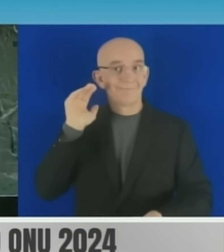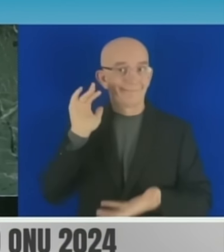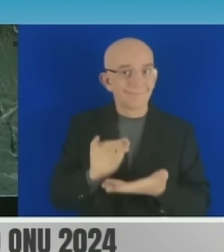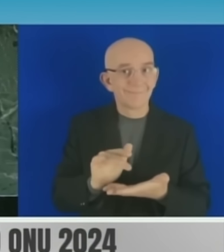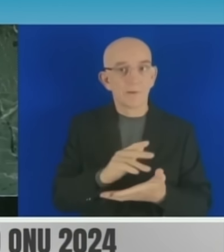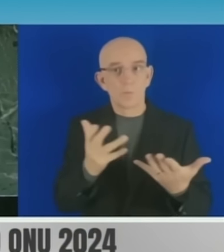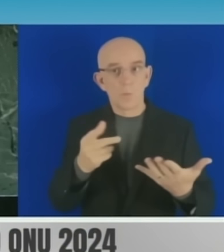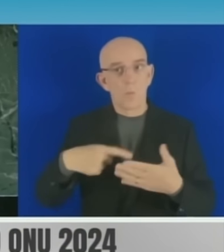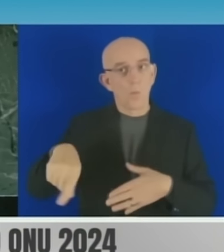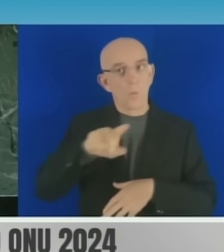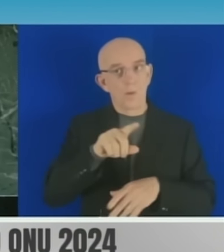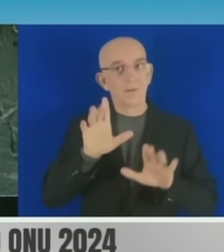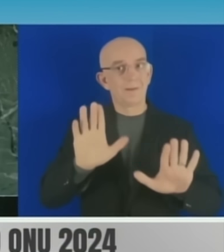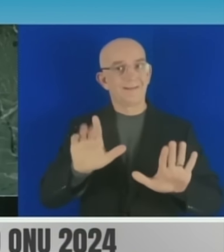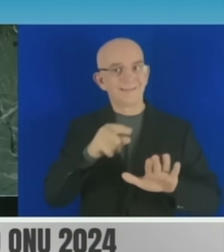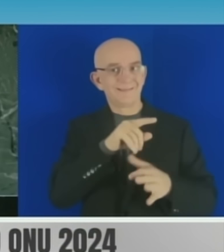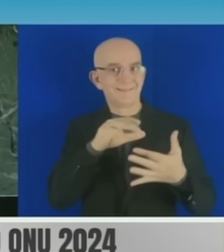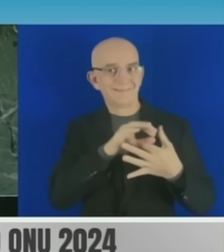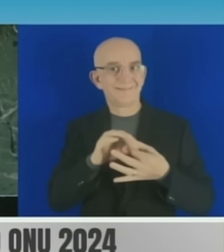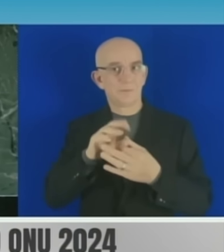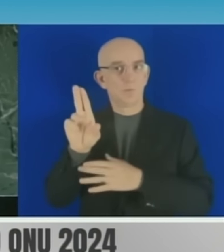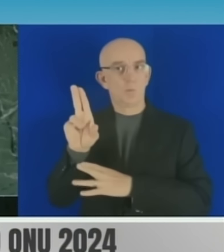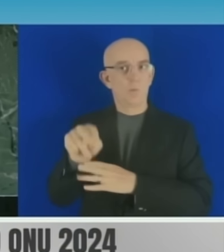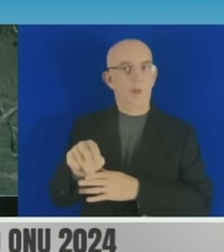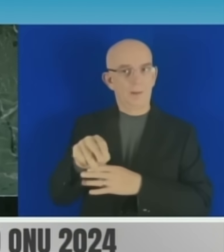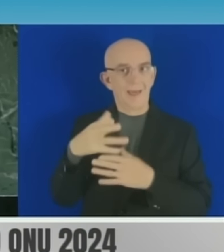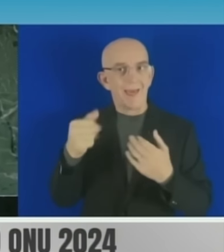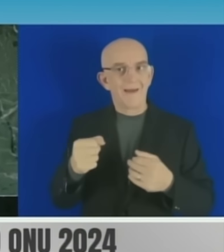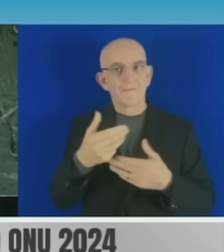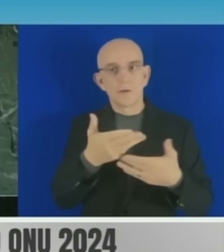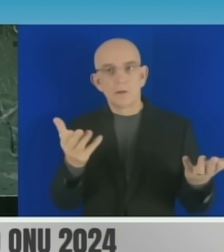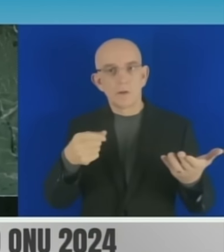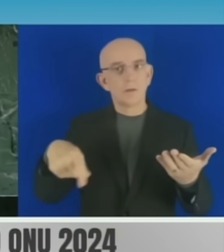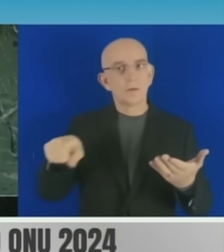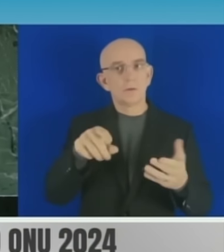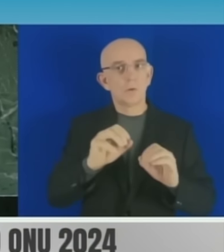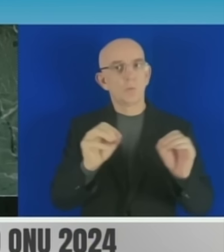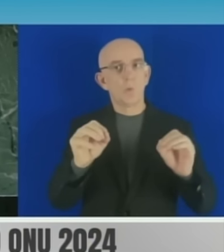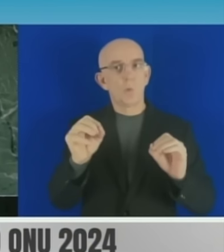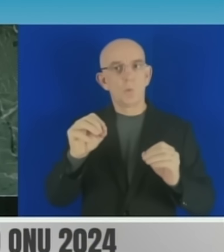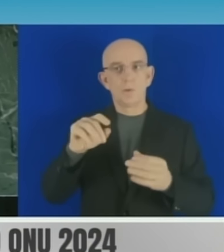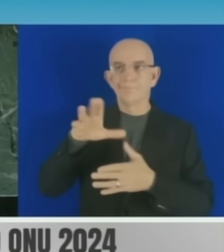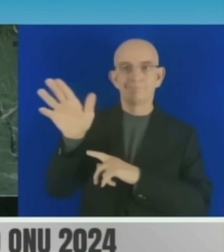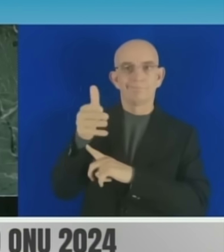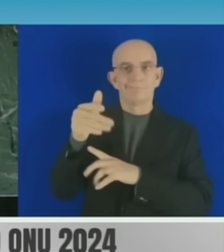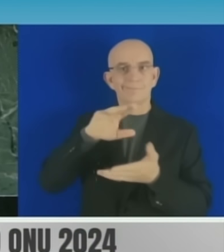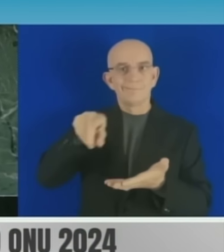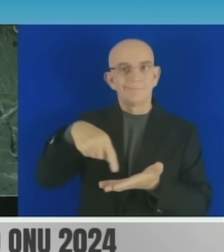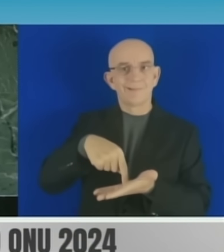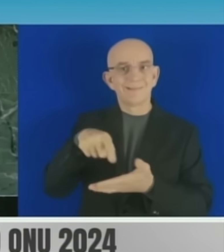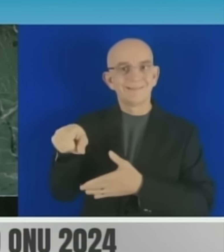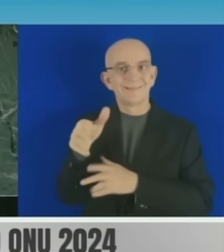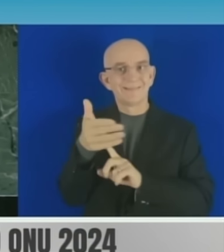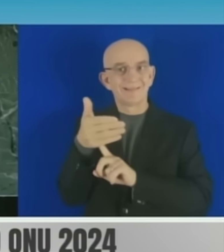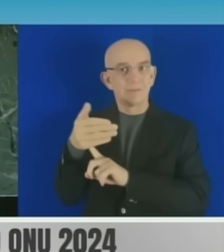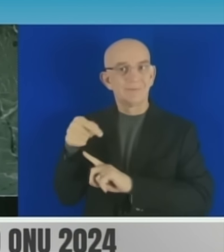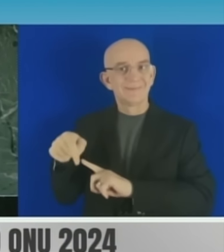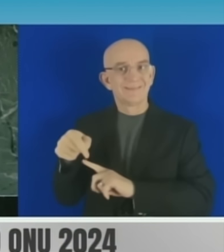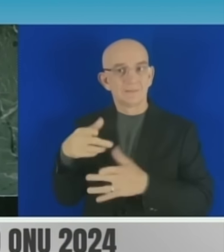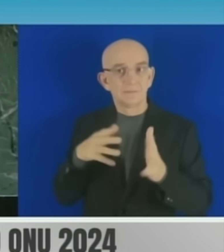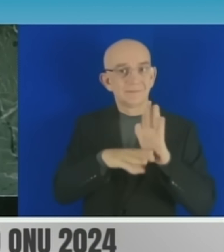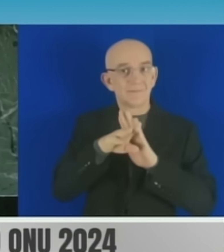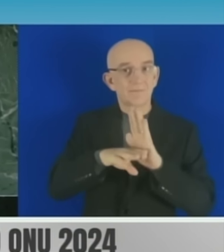los intereses del norte. Señor Presidente, no habrá futuro sin paz y no habrá paz sin desarrollo,